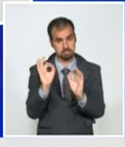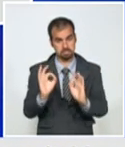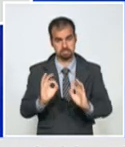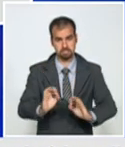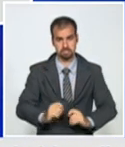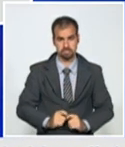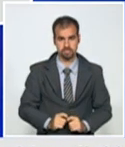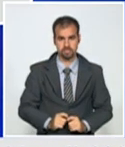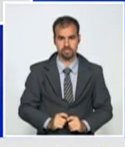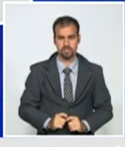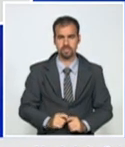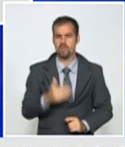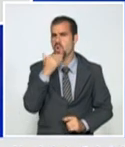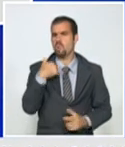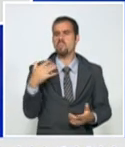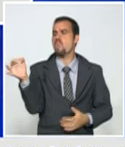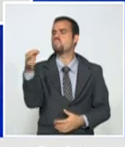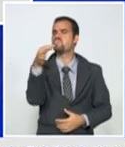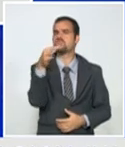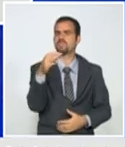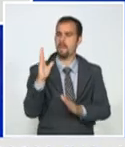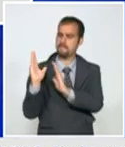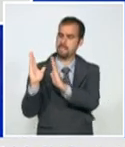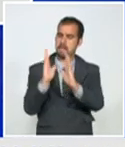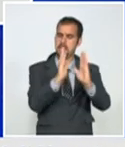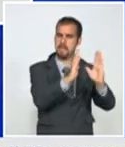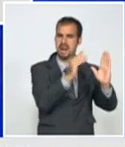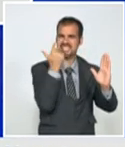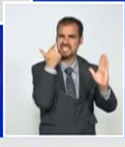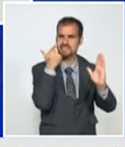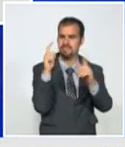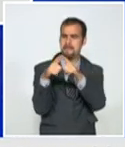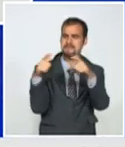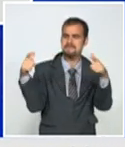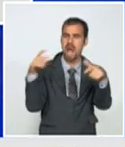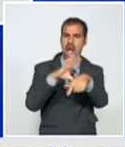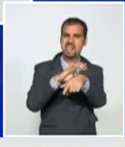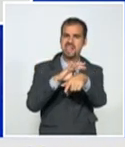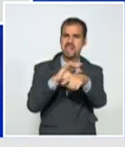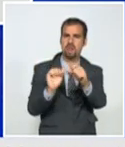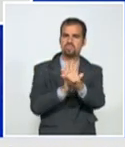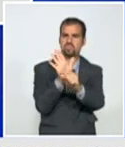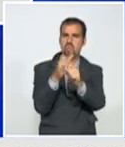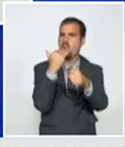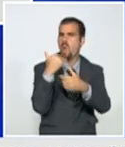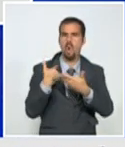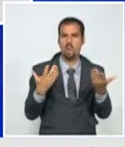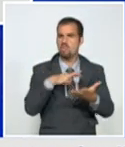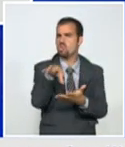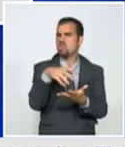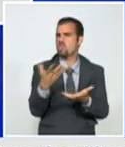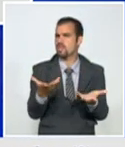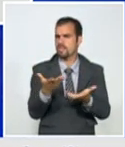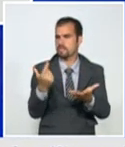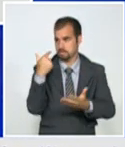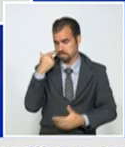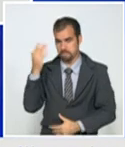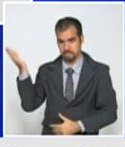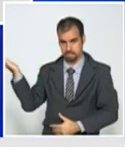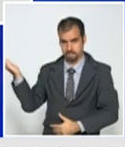municipios, donde se concentra prácticamente el 50% de la incidencia de